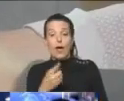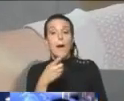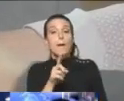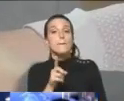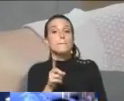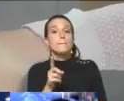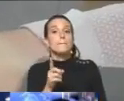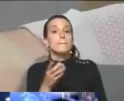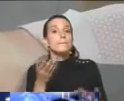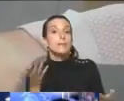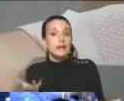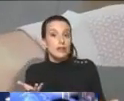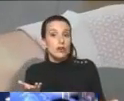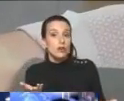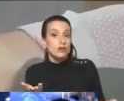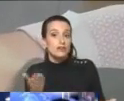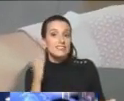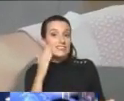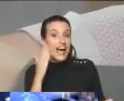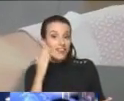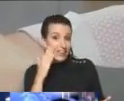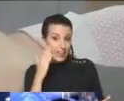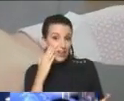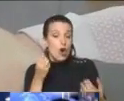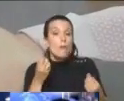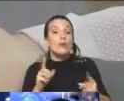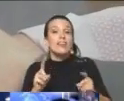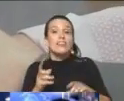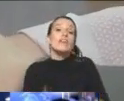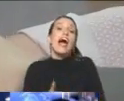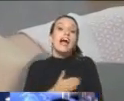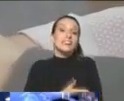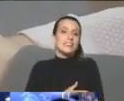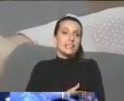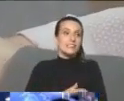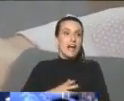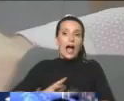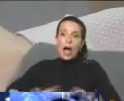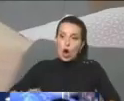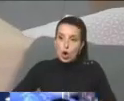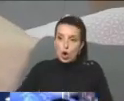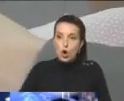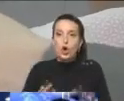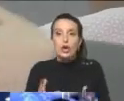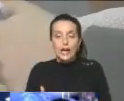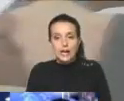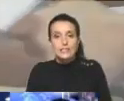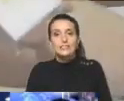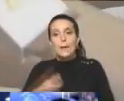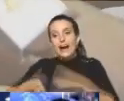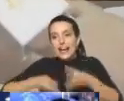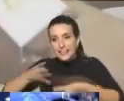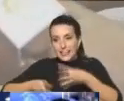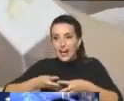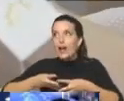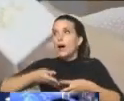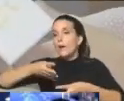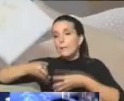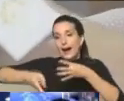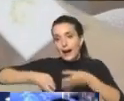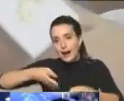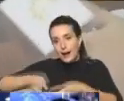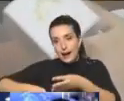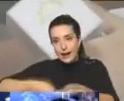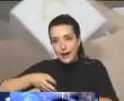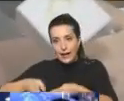esta medida se debe a un paro no bien planificado este que se anunció además en forma intempestiva y por lo tanto con este riesgo